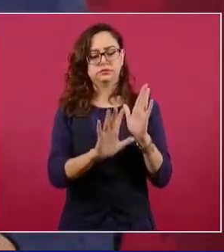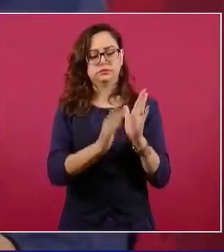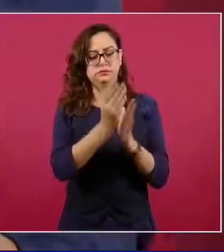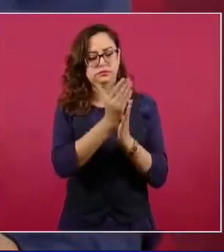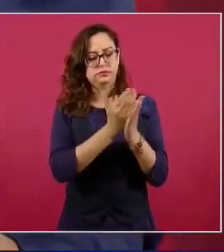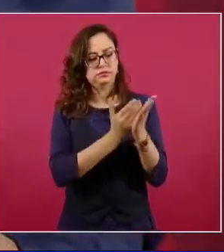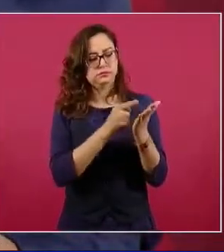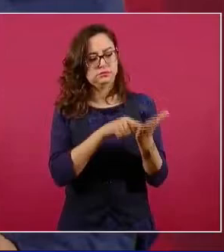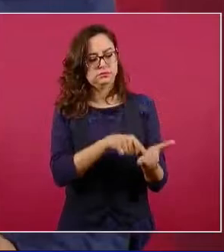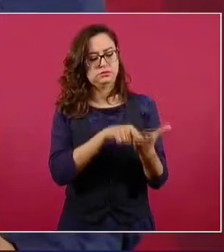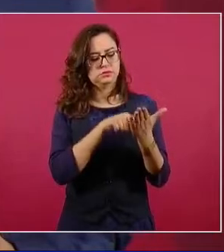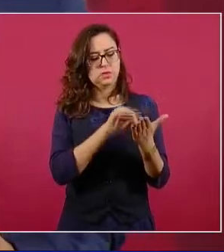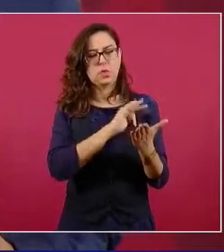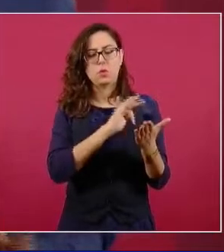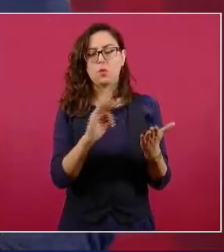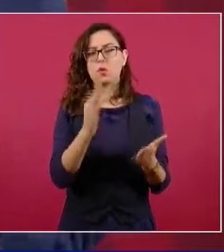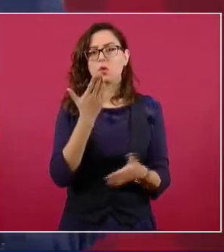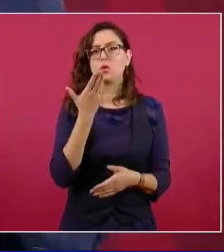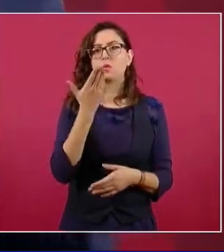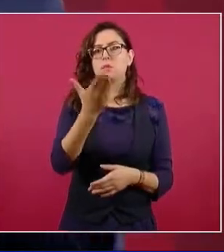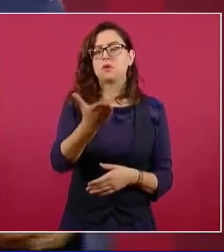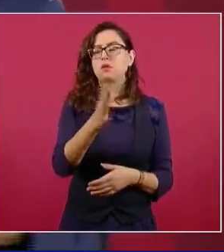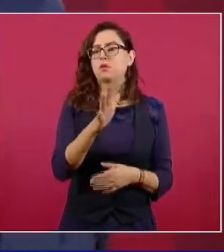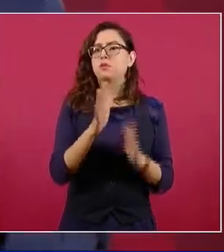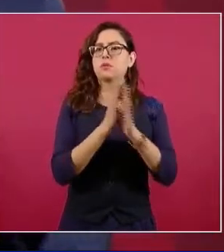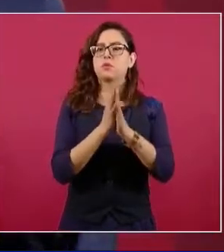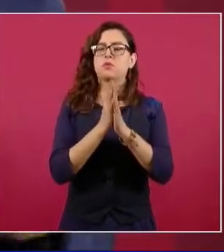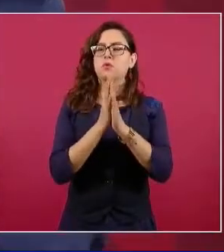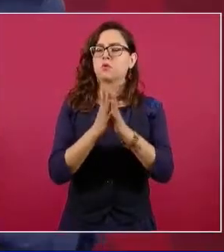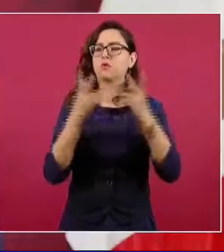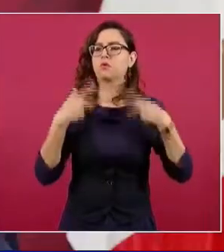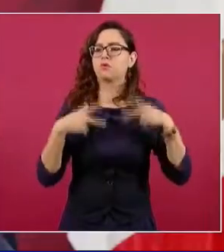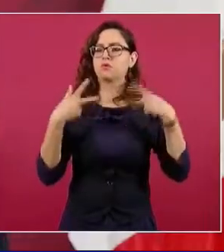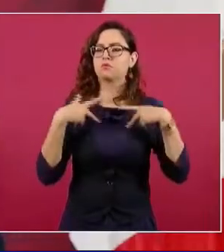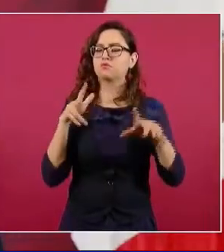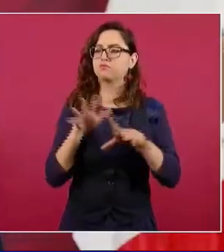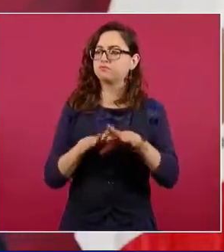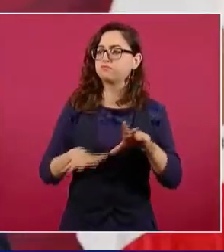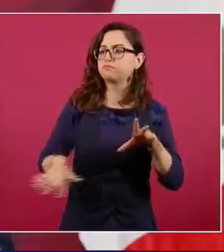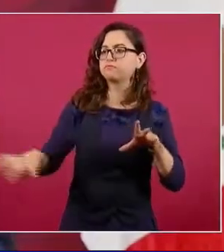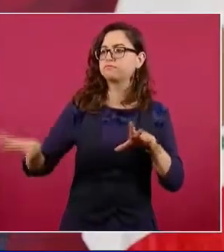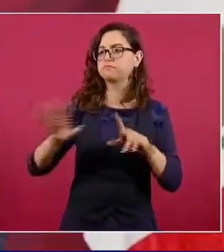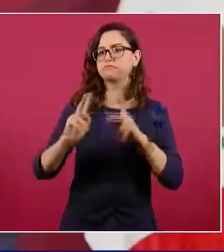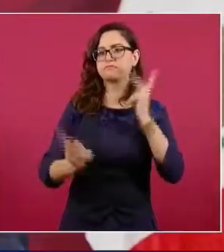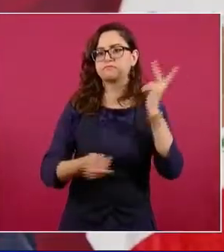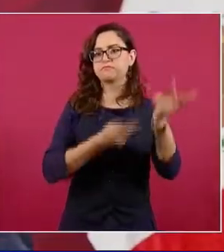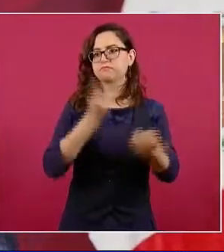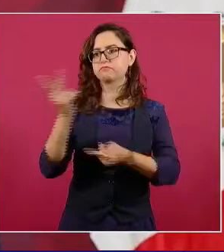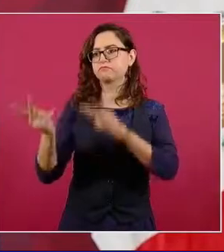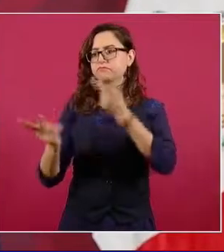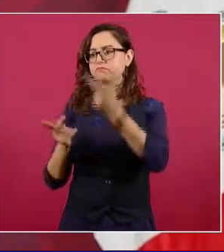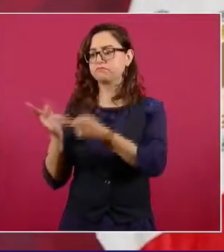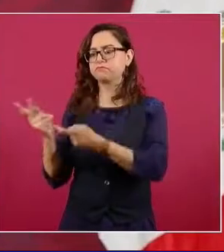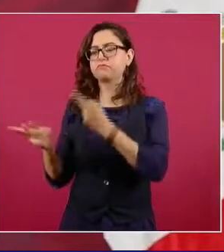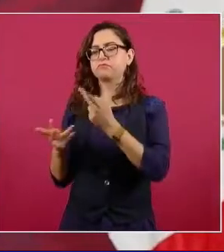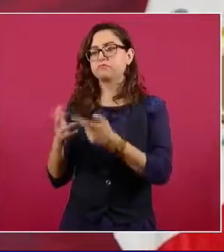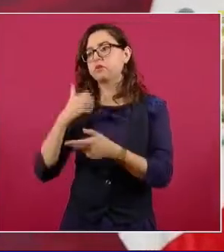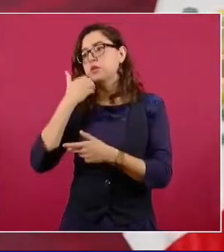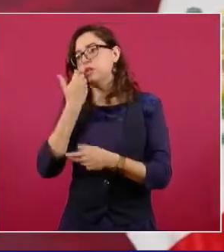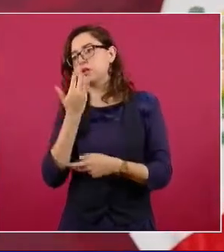cabo una consulta a los ciudadanos. Se llevó a cabo esta consulta, la mayoría